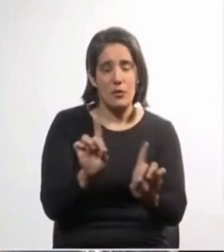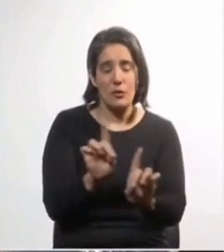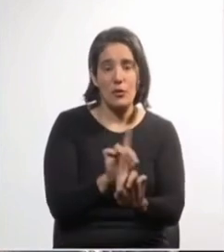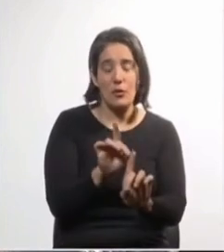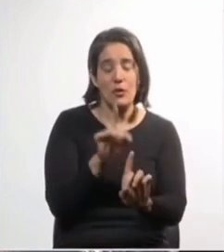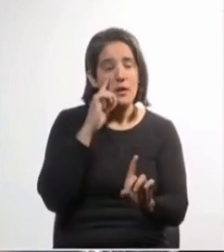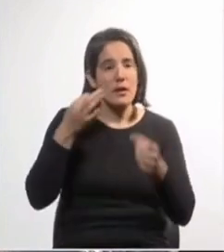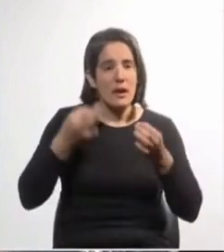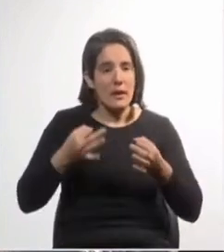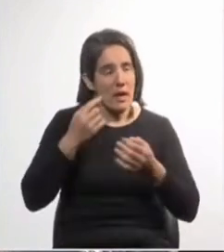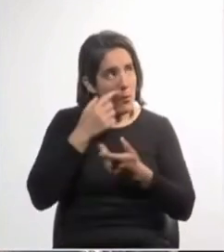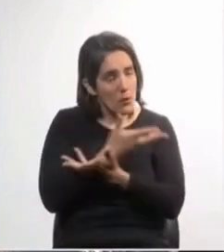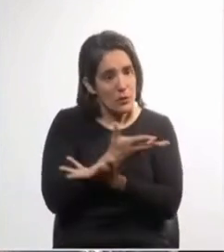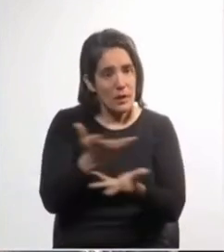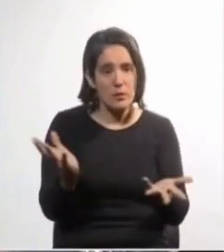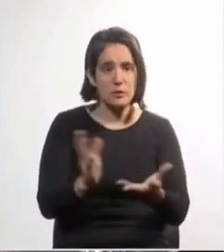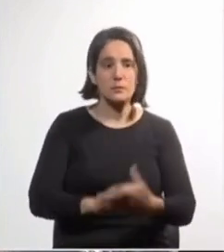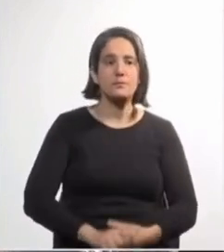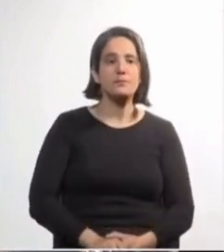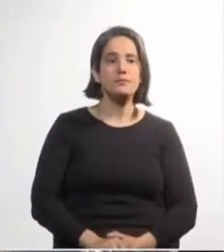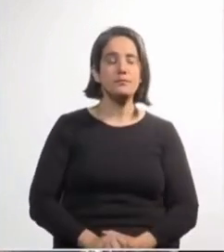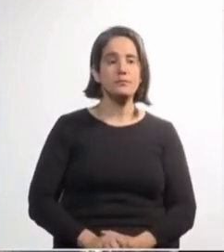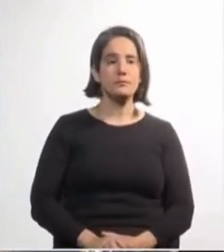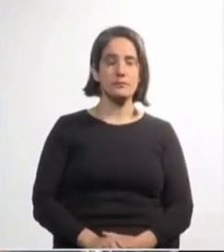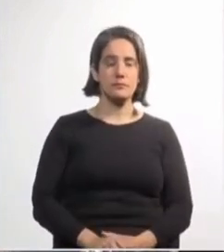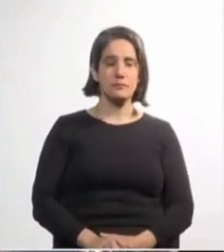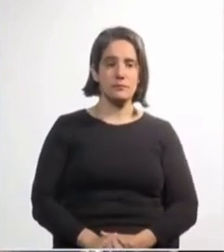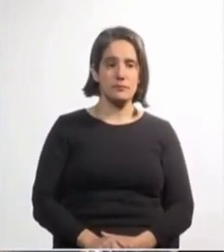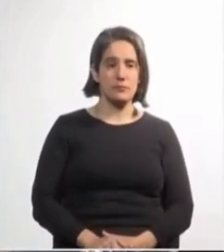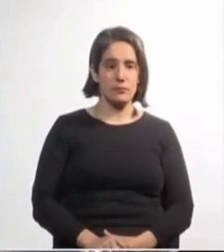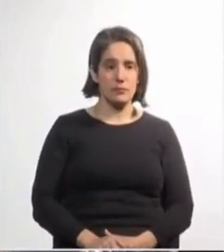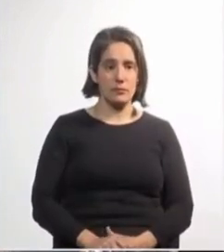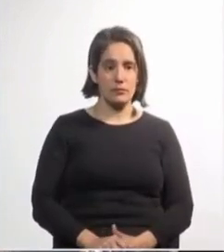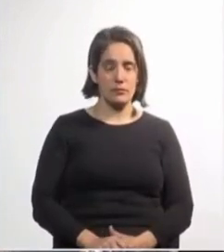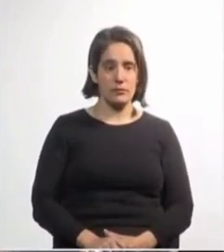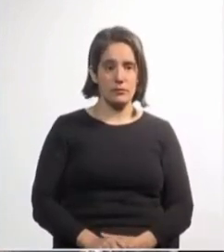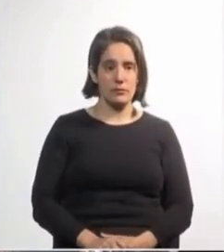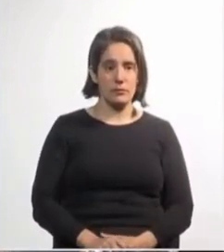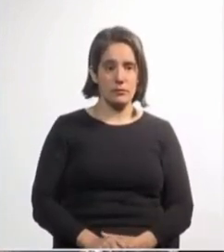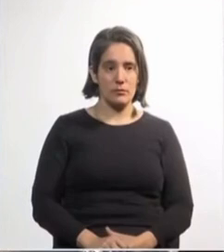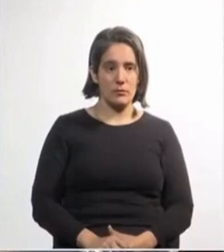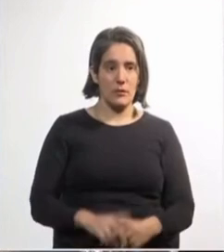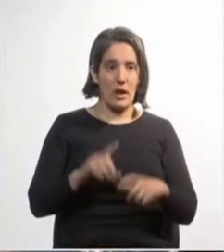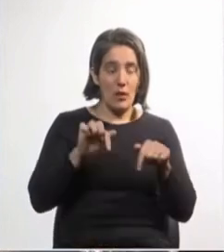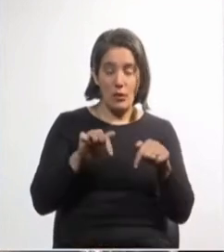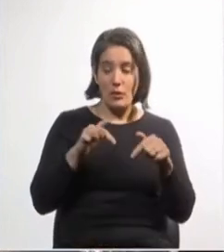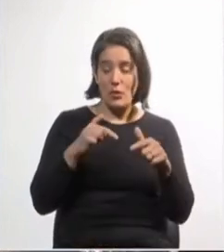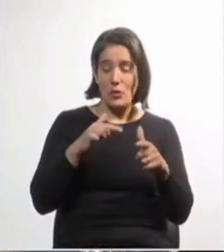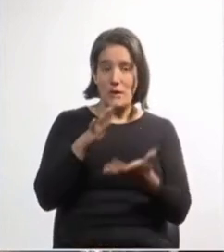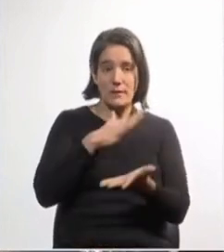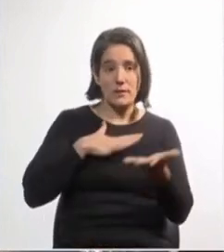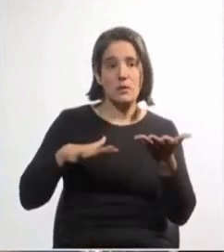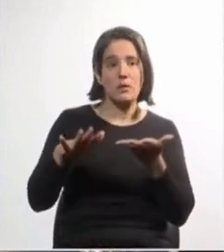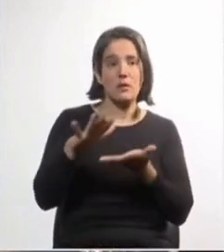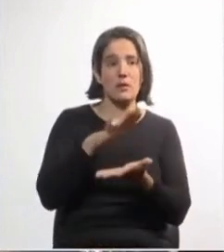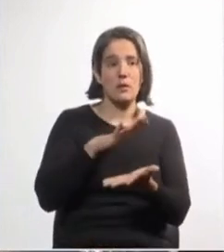realidad actual lo está verificando. Tenemos una situación también